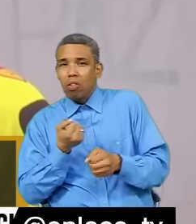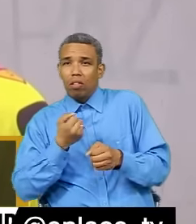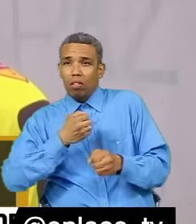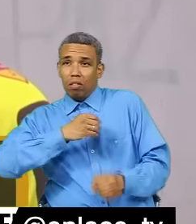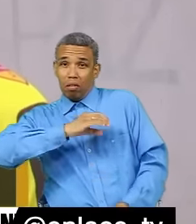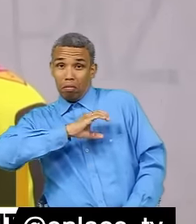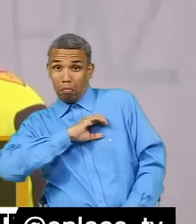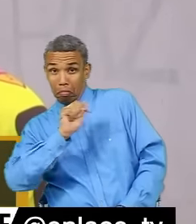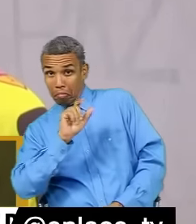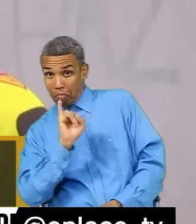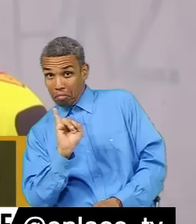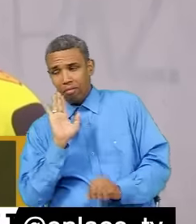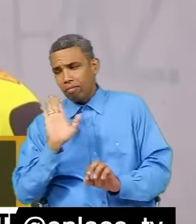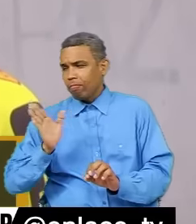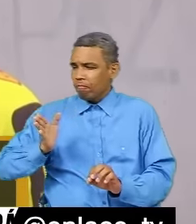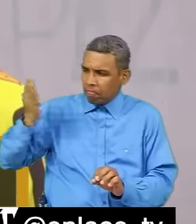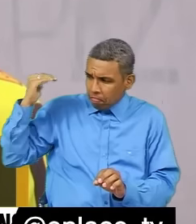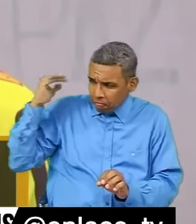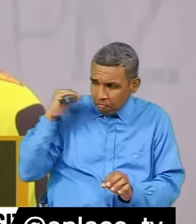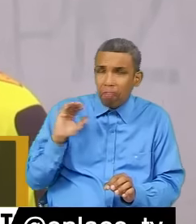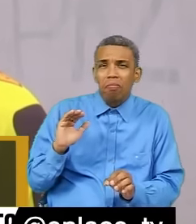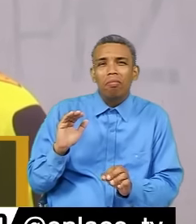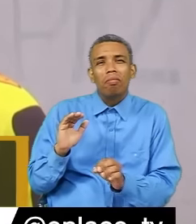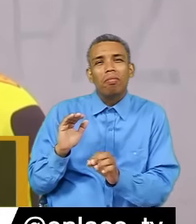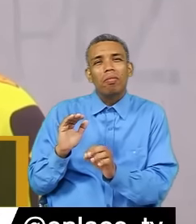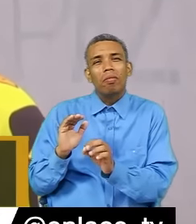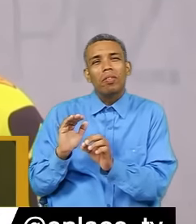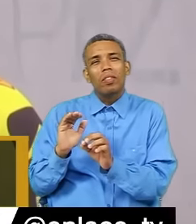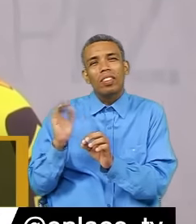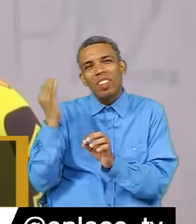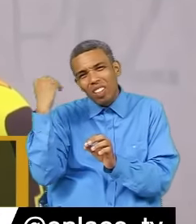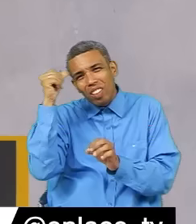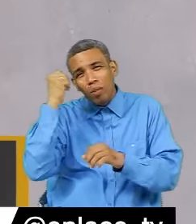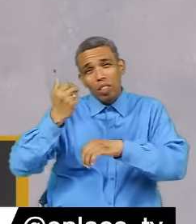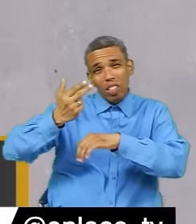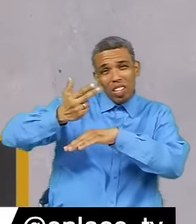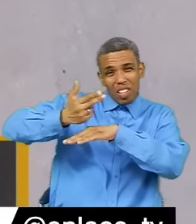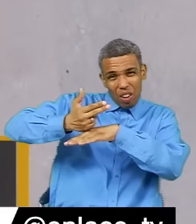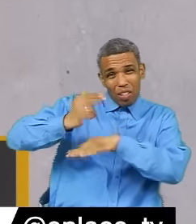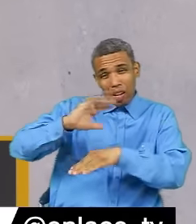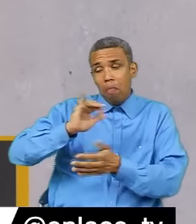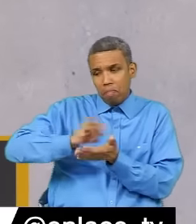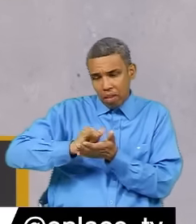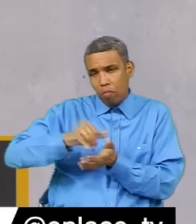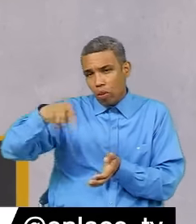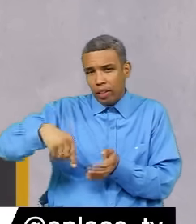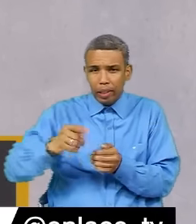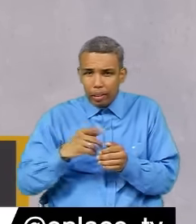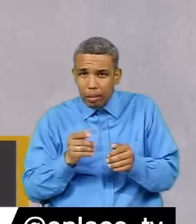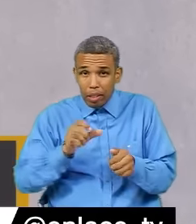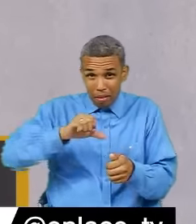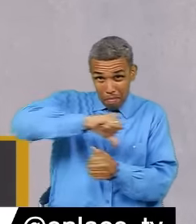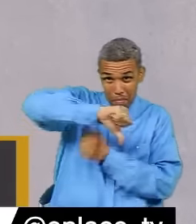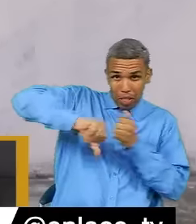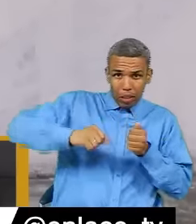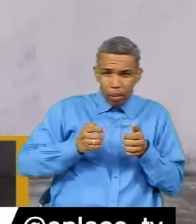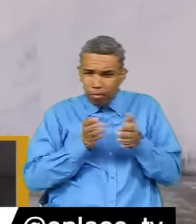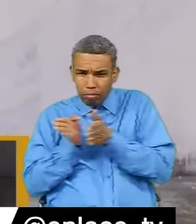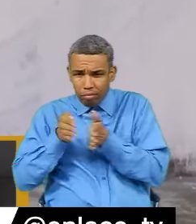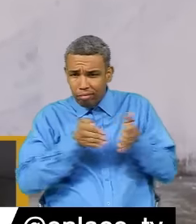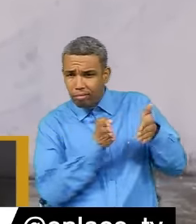la ciudad, como lo hicimos en el descabezado, en el Camilo Torres. Los hinchas gestionaron con diferentes empresas y el Inderva para